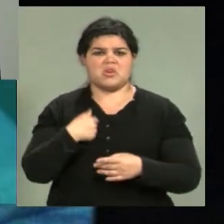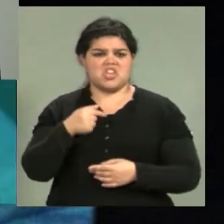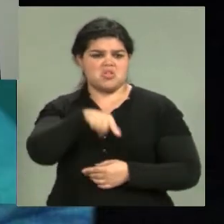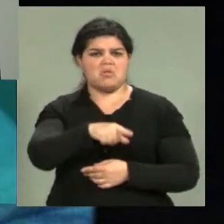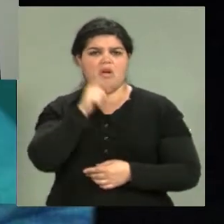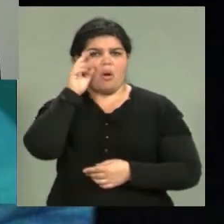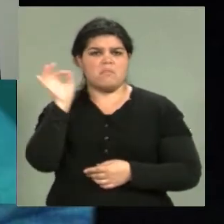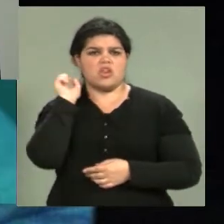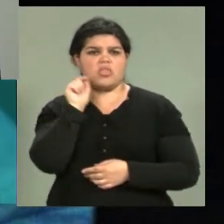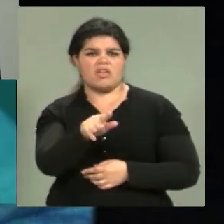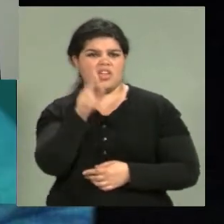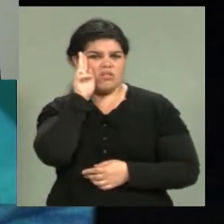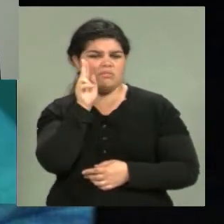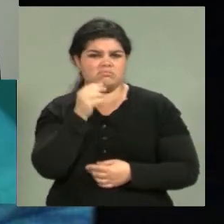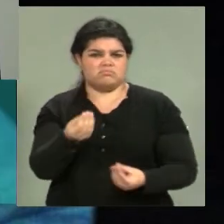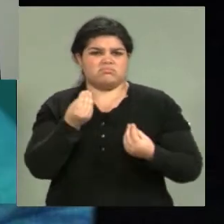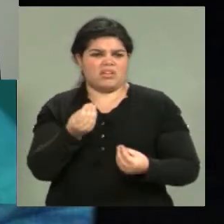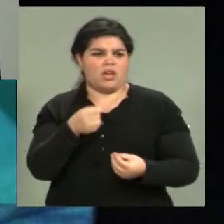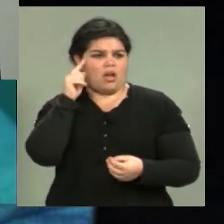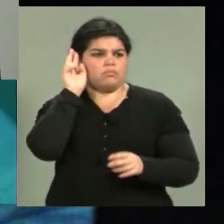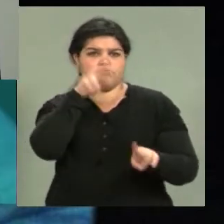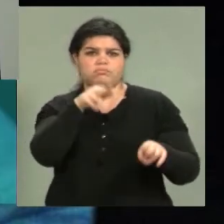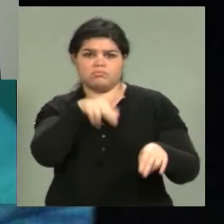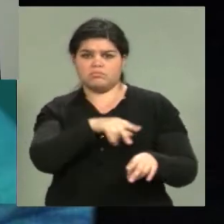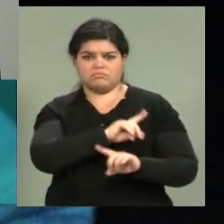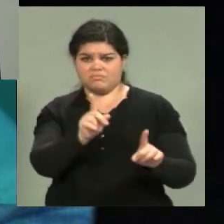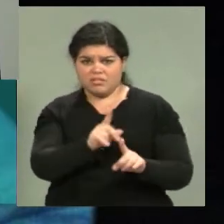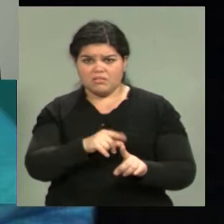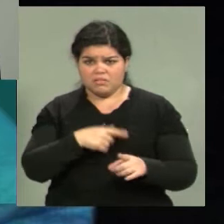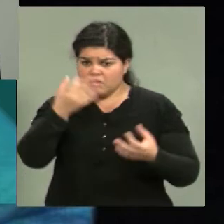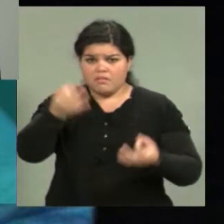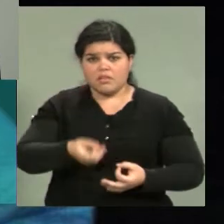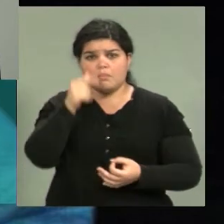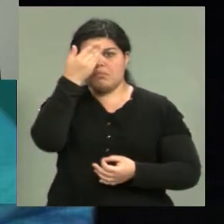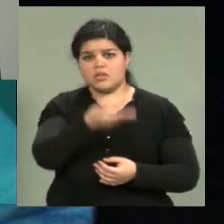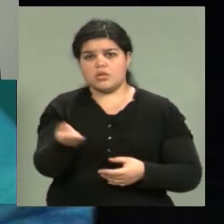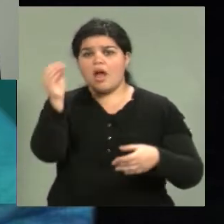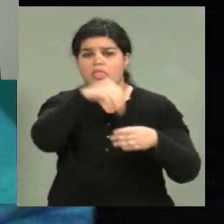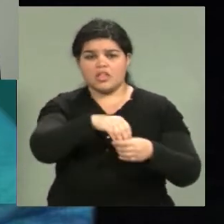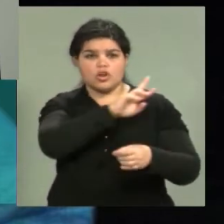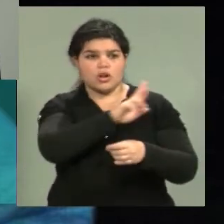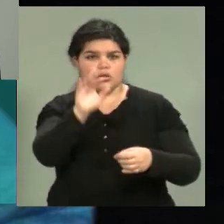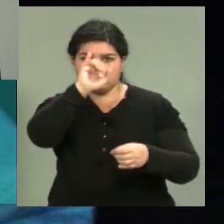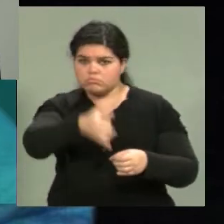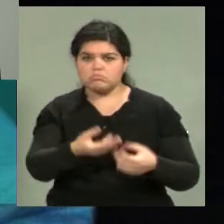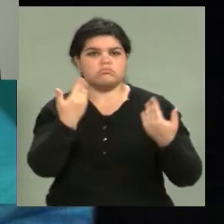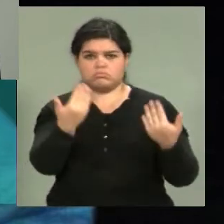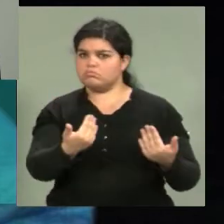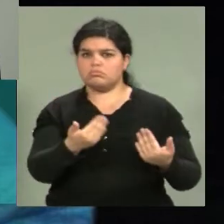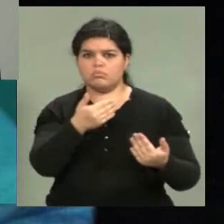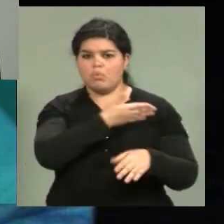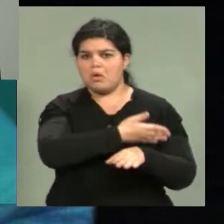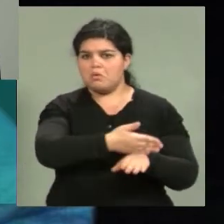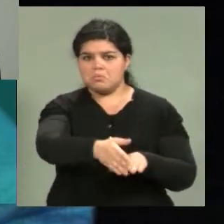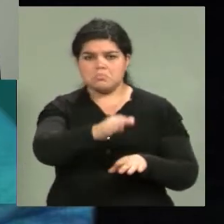los lineamientos de esa religión. Que está muy bien que quien cree en esa religión, la que sea, que siga los lineamientos si